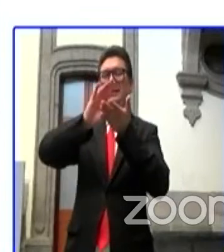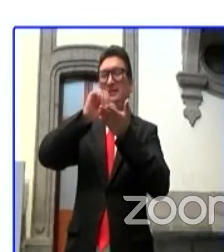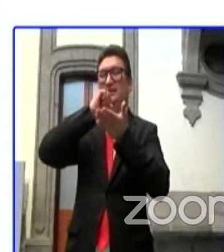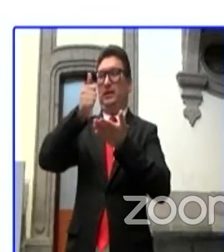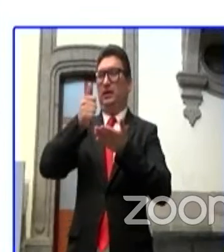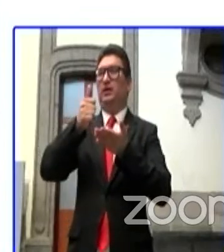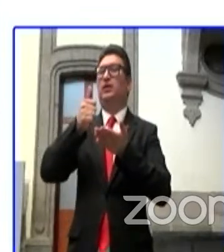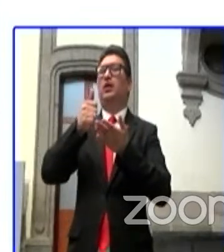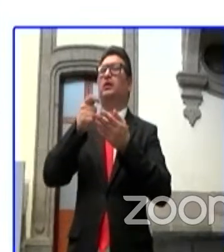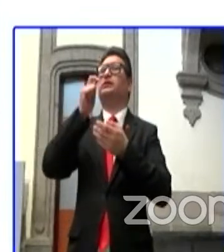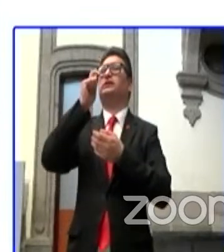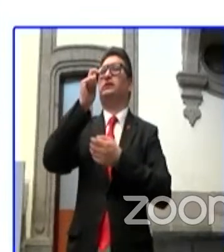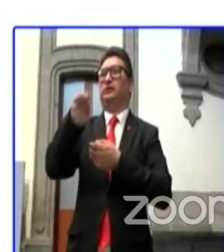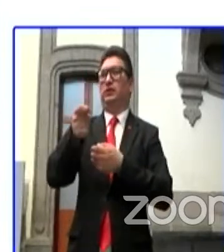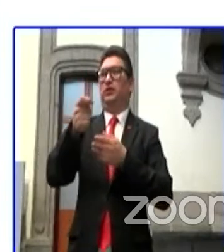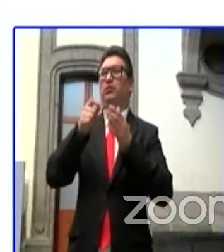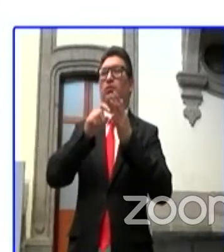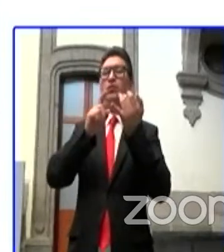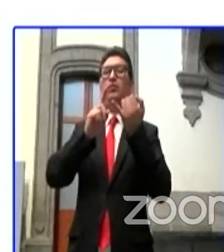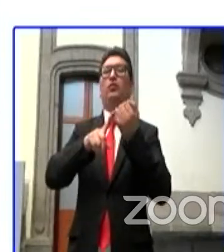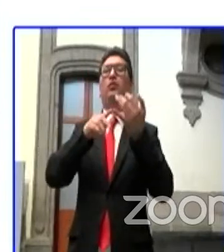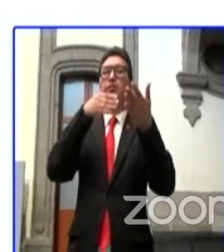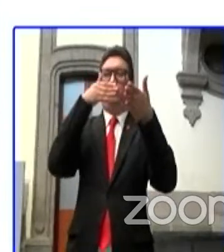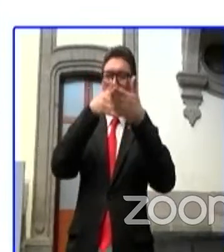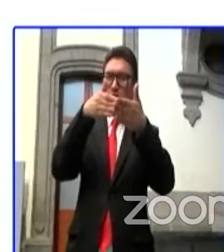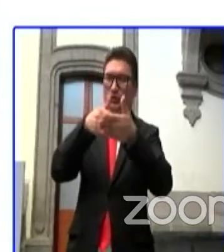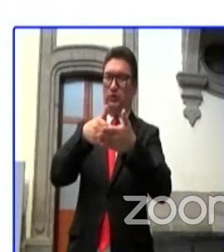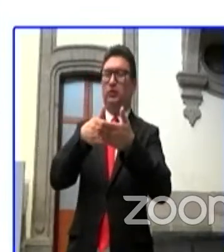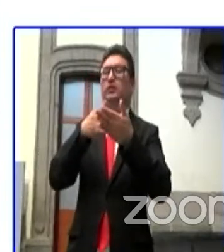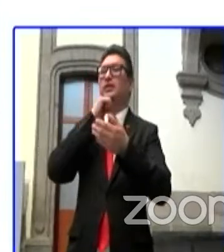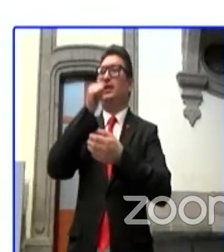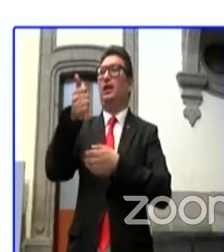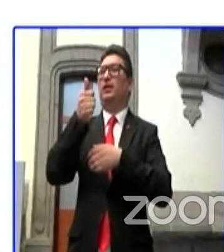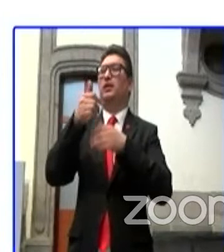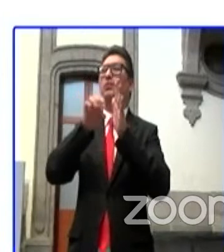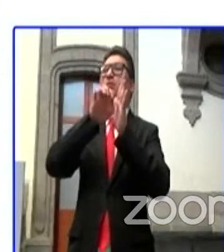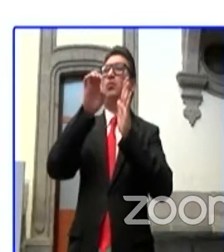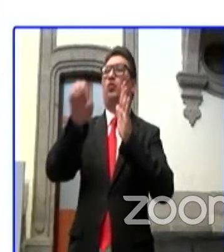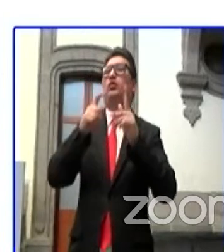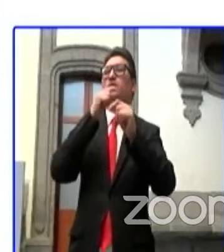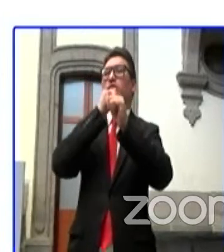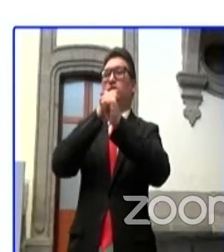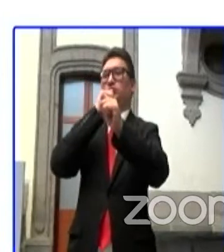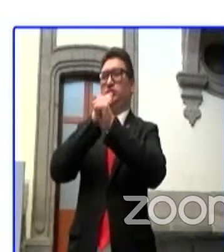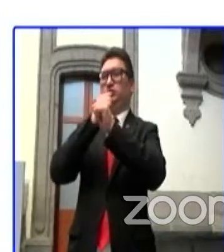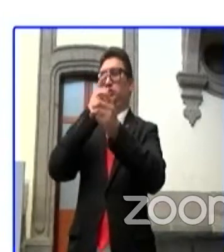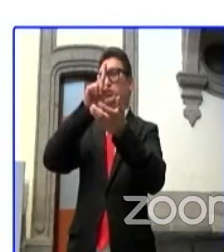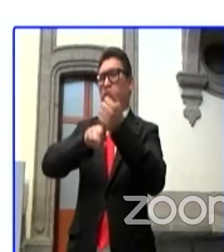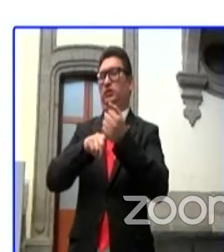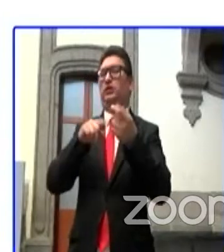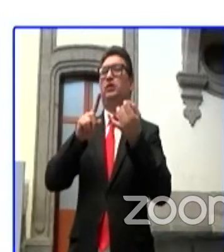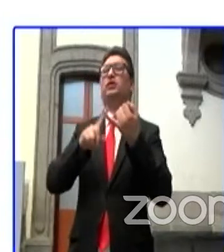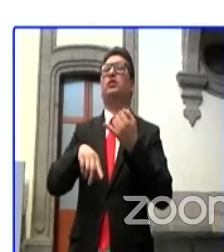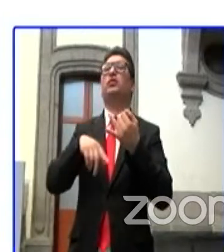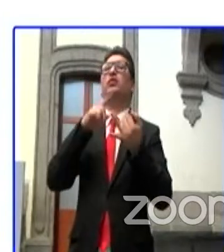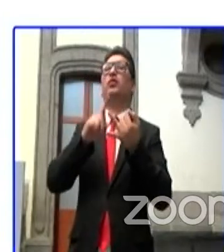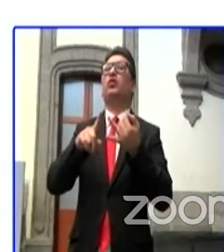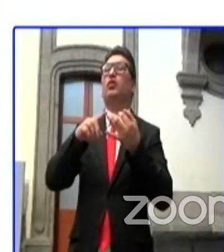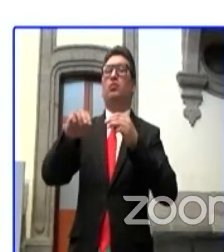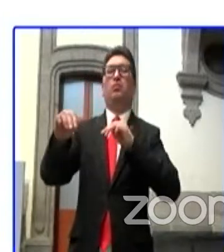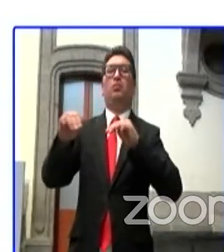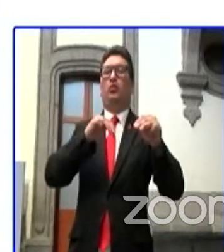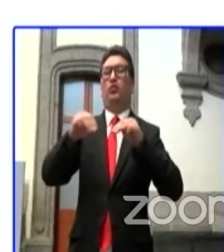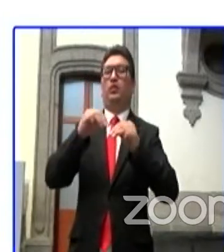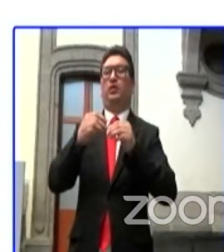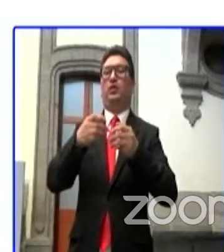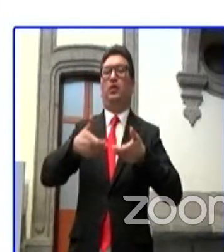es decir, que no tenga barreras, como por ejemplo las del transporte, como por ejemplo las de la movilidad en las